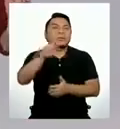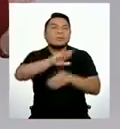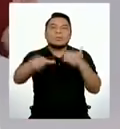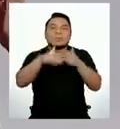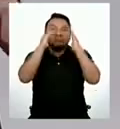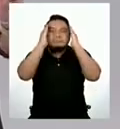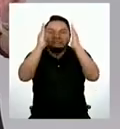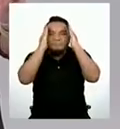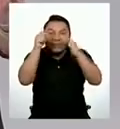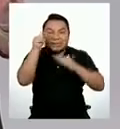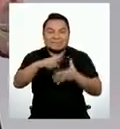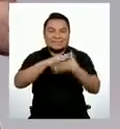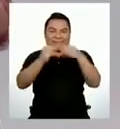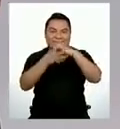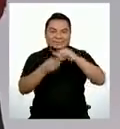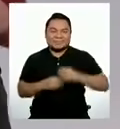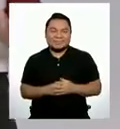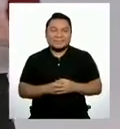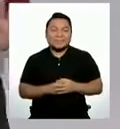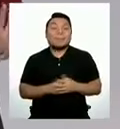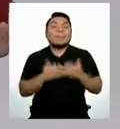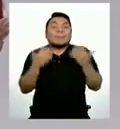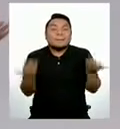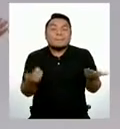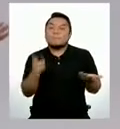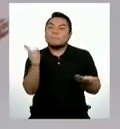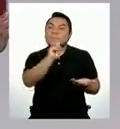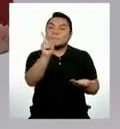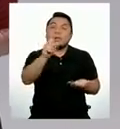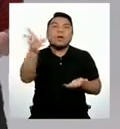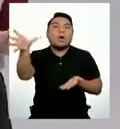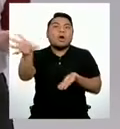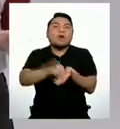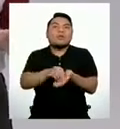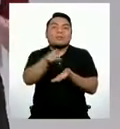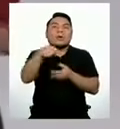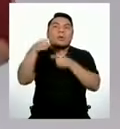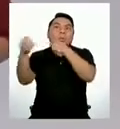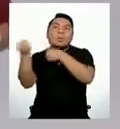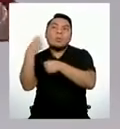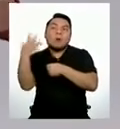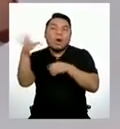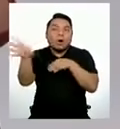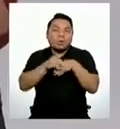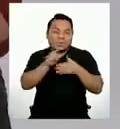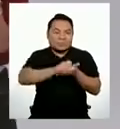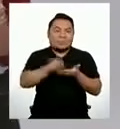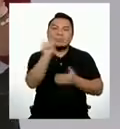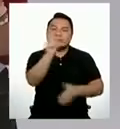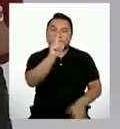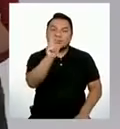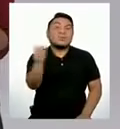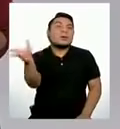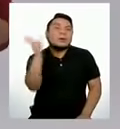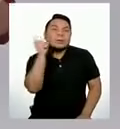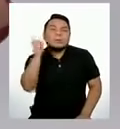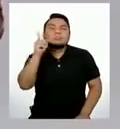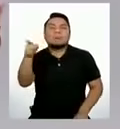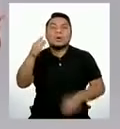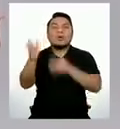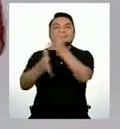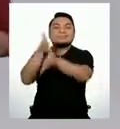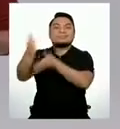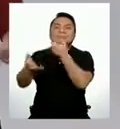mucha atención a esta indicación. No vas a copiar la historia que te cuenten, sino que vas a escucharla con atención